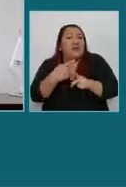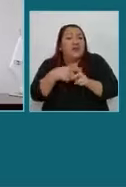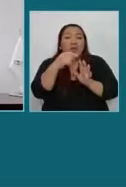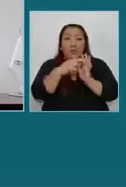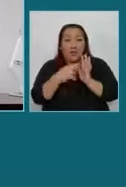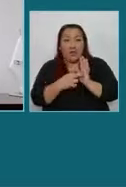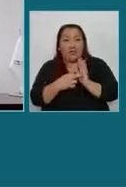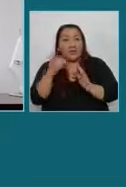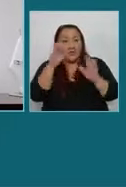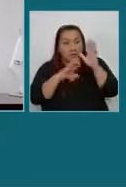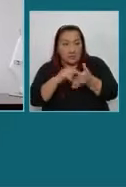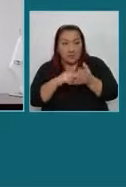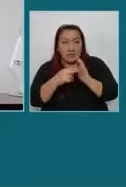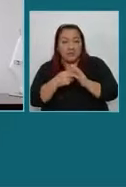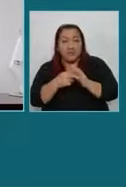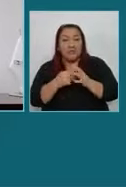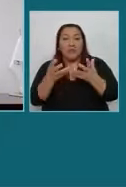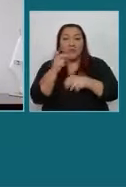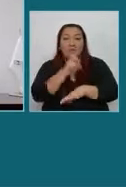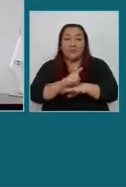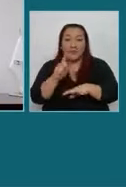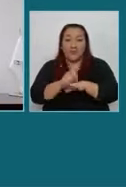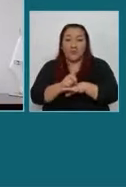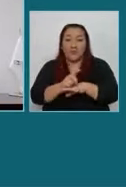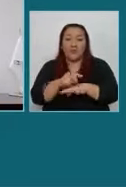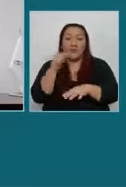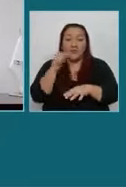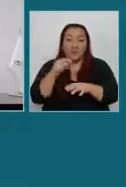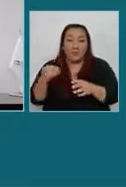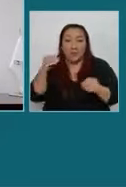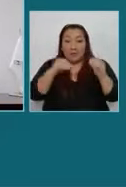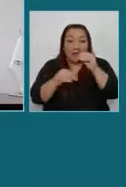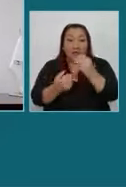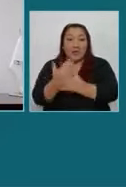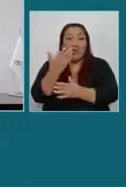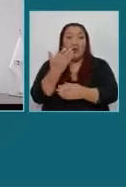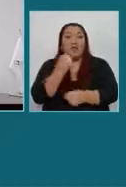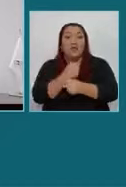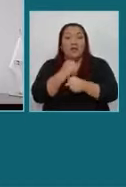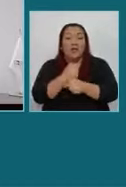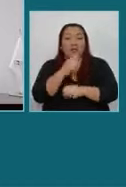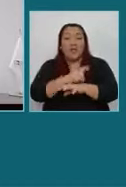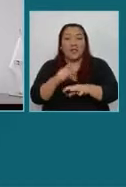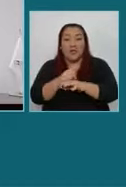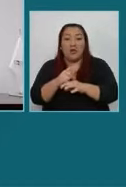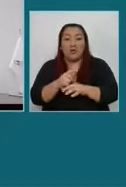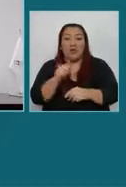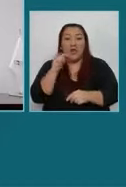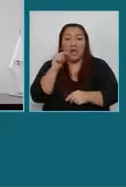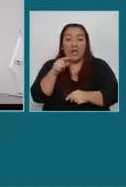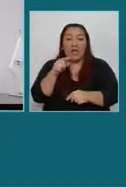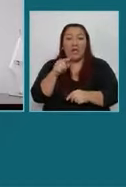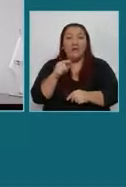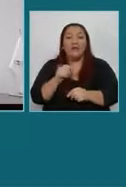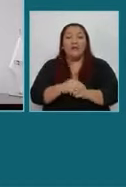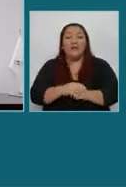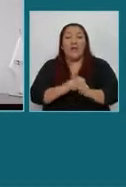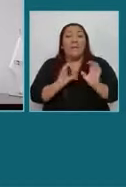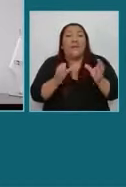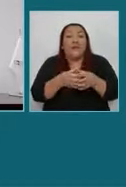programas que lo que buscan es desarrollar e implementar un desarrollo productivo y la productividad de las